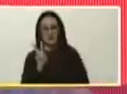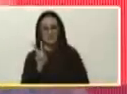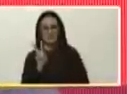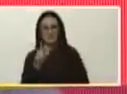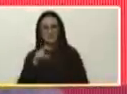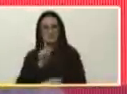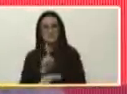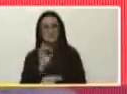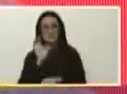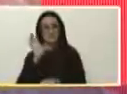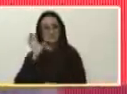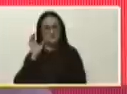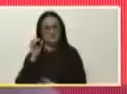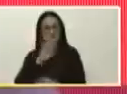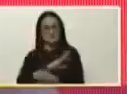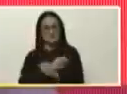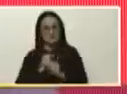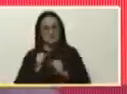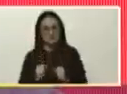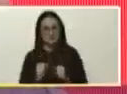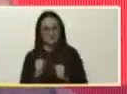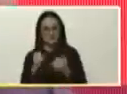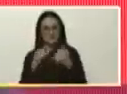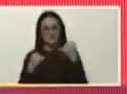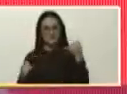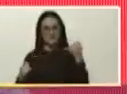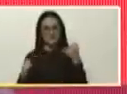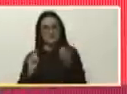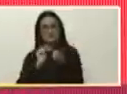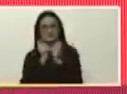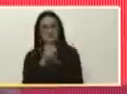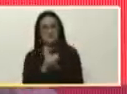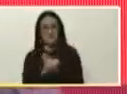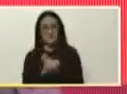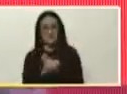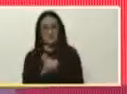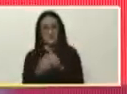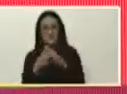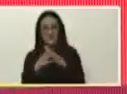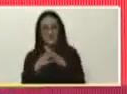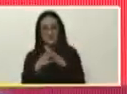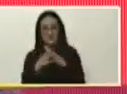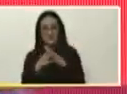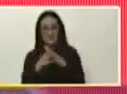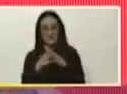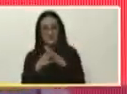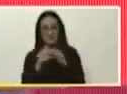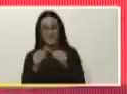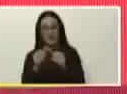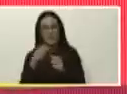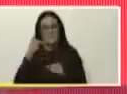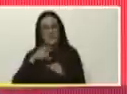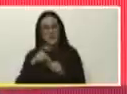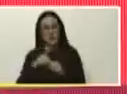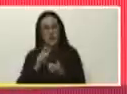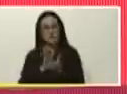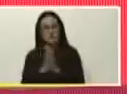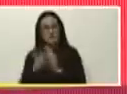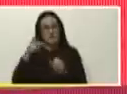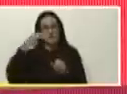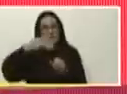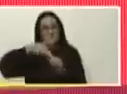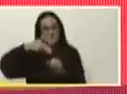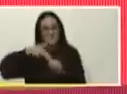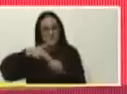un país potencia energética y transformar todo el crudo en combustibles, en